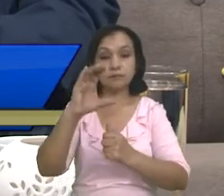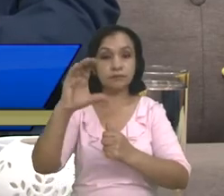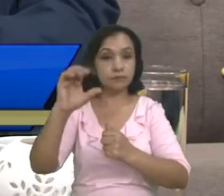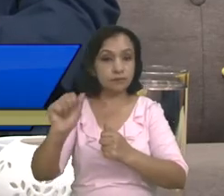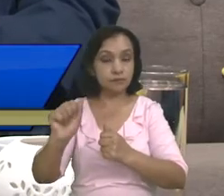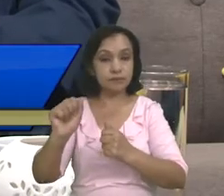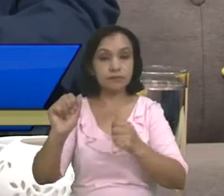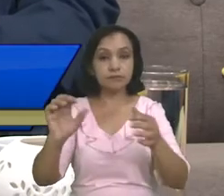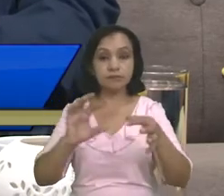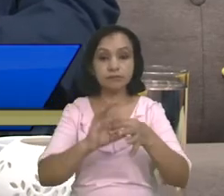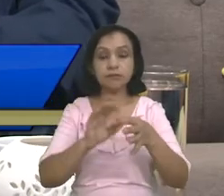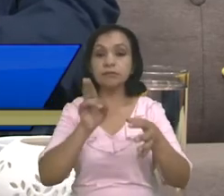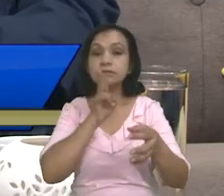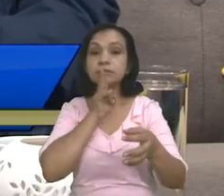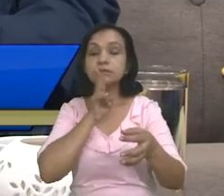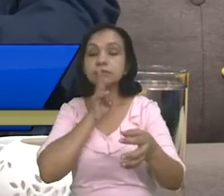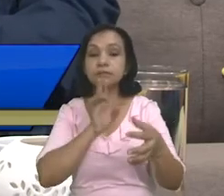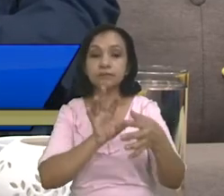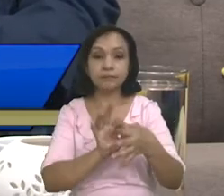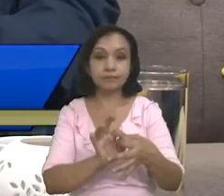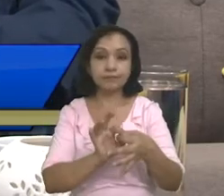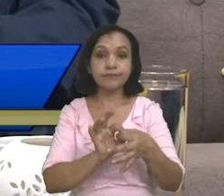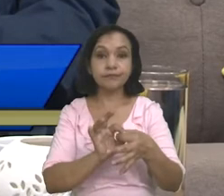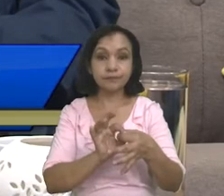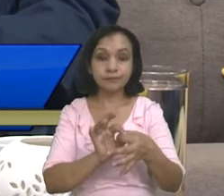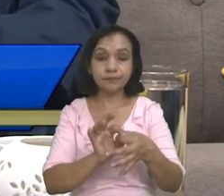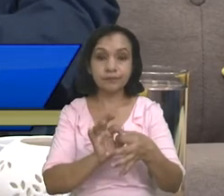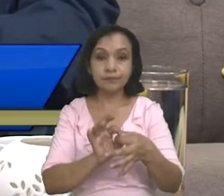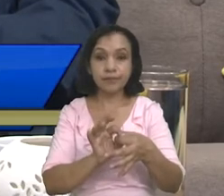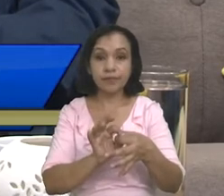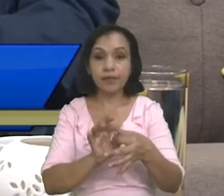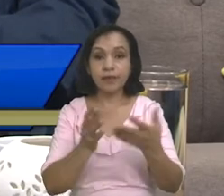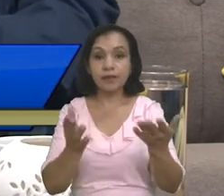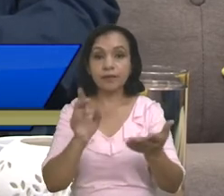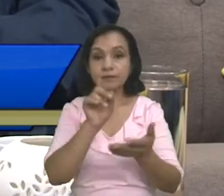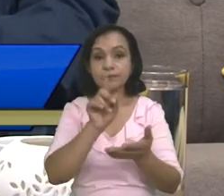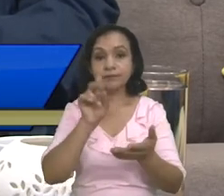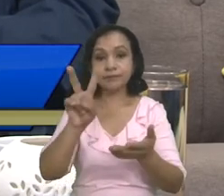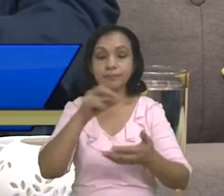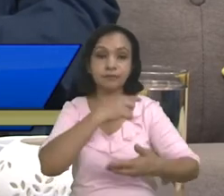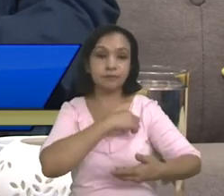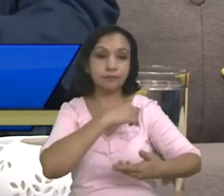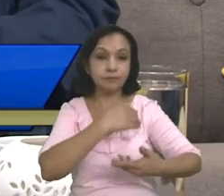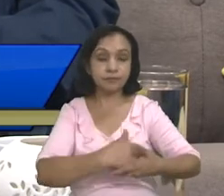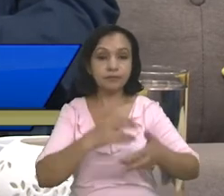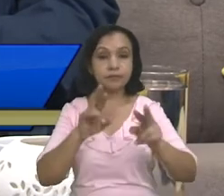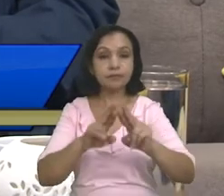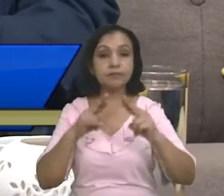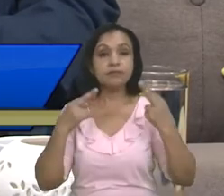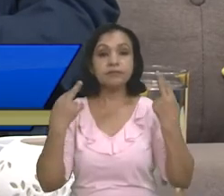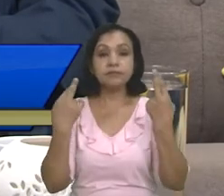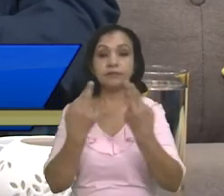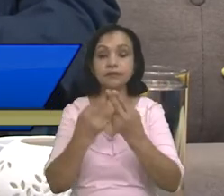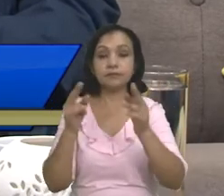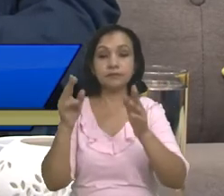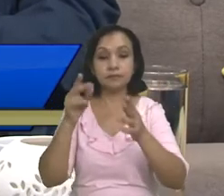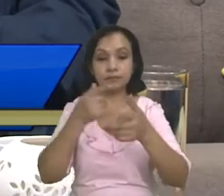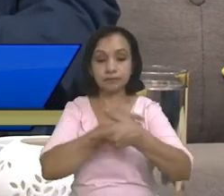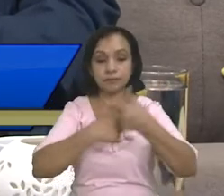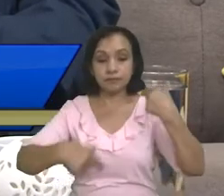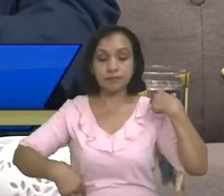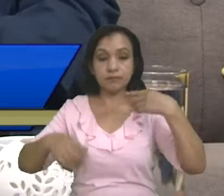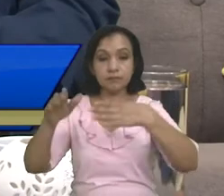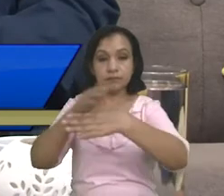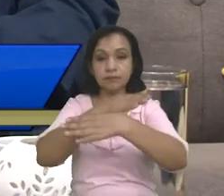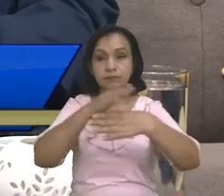incluyendo a honduras desde luego el 12 de marzo hubo una reunión virtual donde el